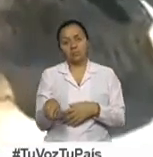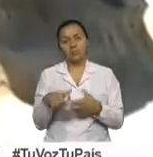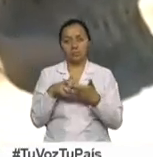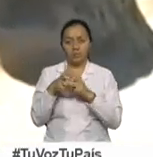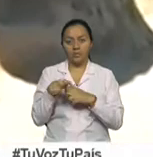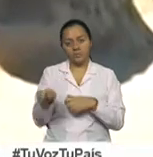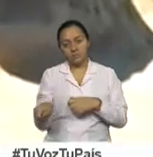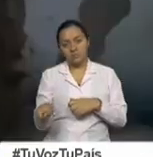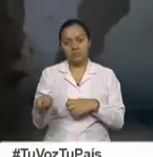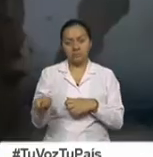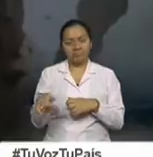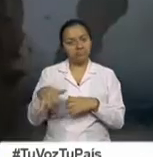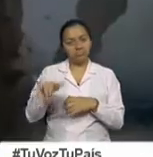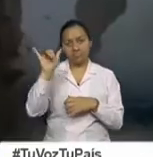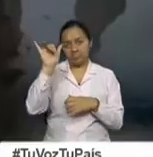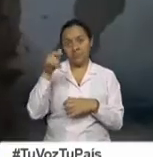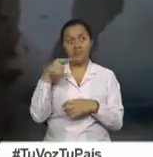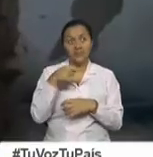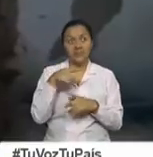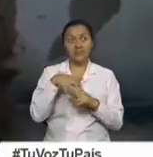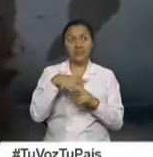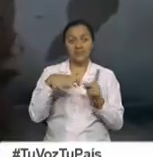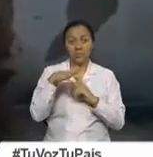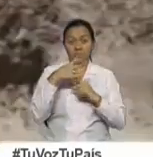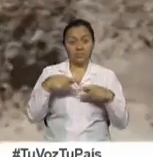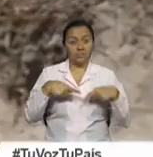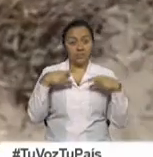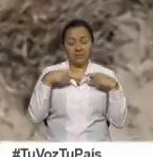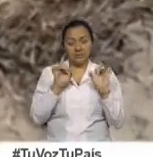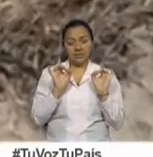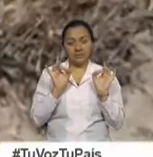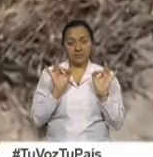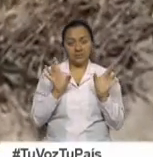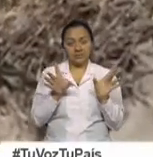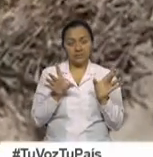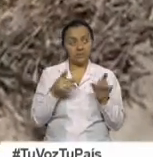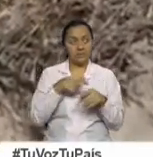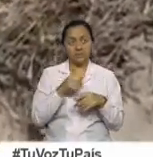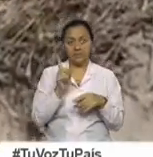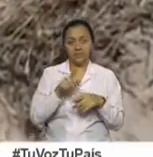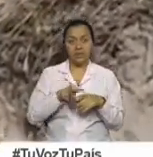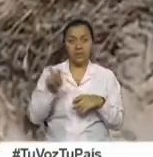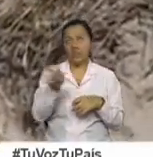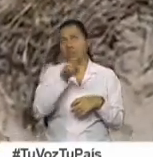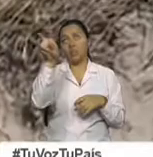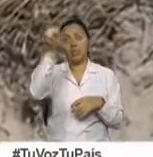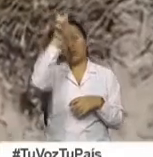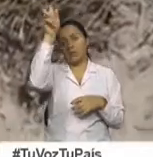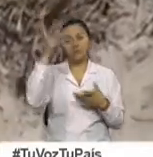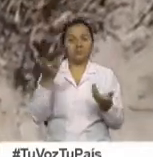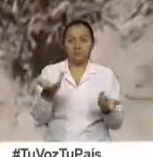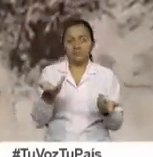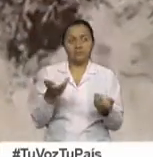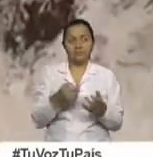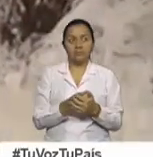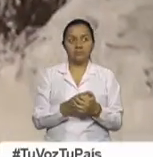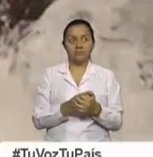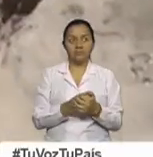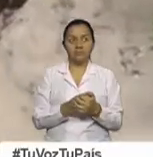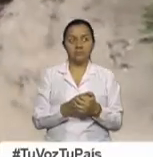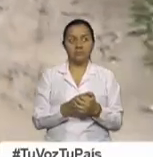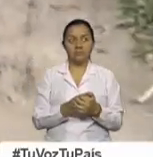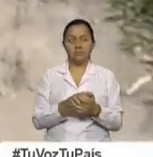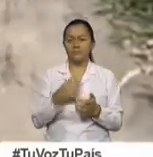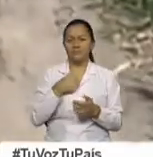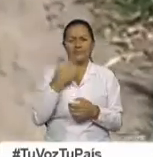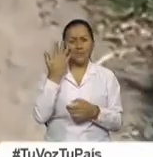muleta. Las condiciones en las que vive no son las adecuadas para su movilización. Sí, así movilizo